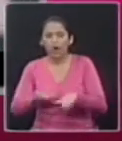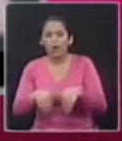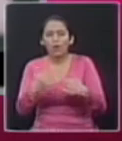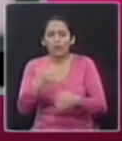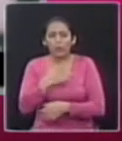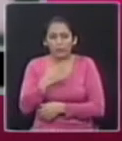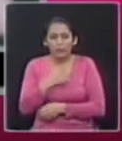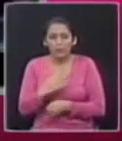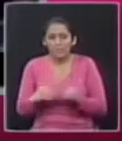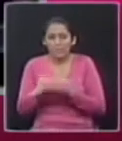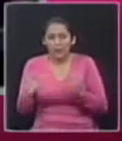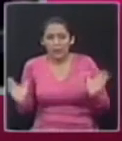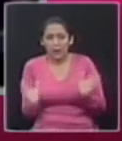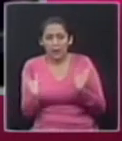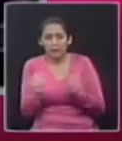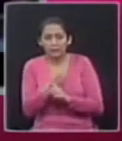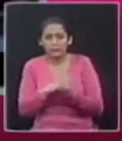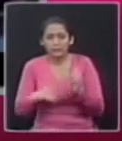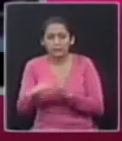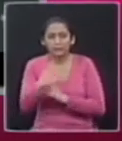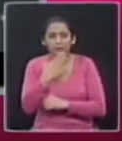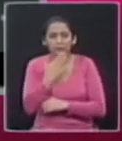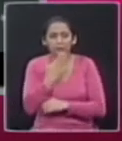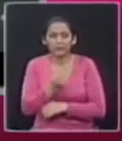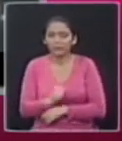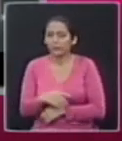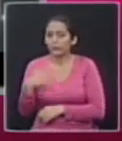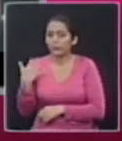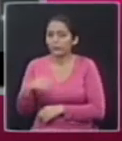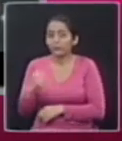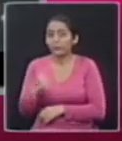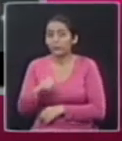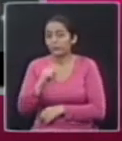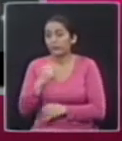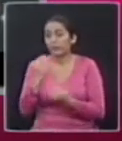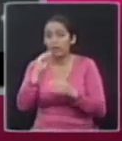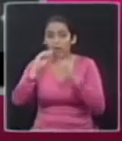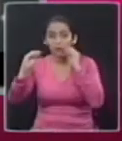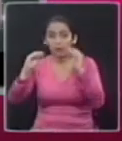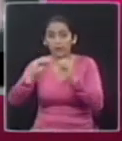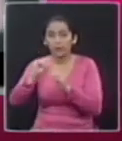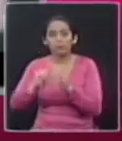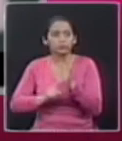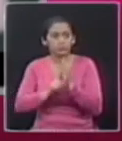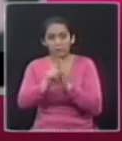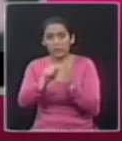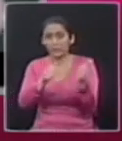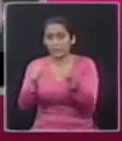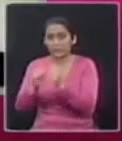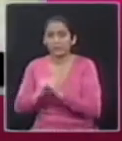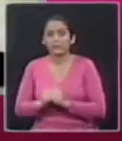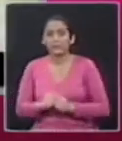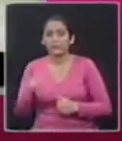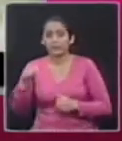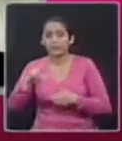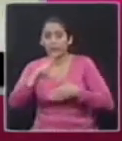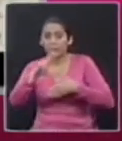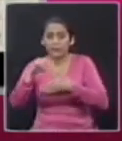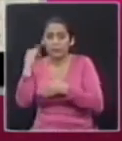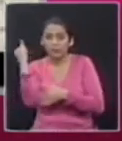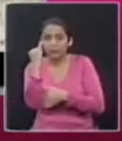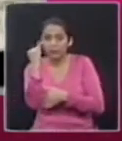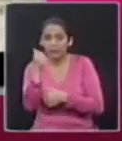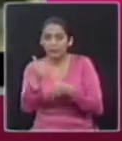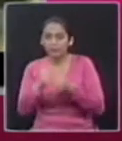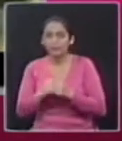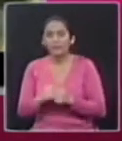iniciativas. Ha sido increíble el crecimiento que ha tenido la convocatoria, sobre todo de Premios Latinoamérica Verde. El primer año